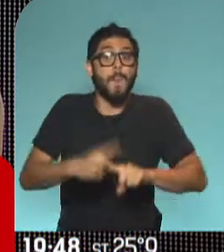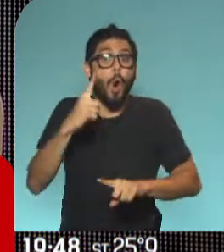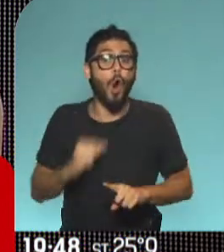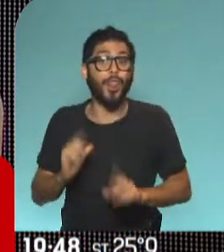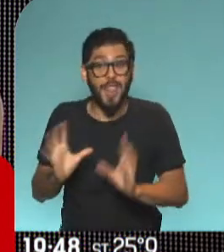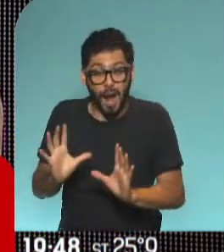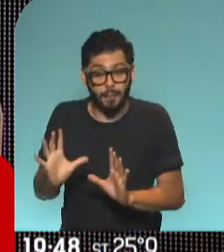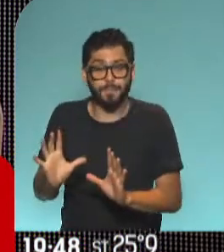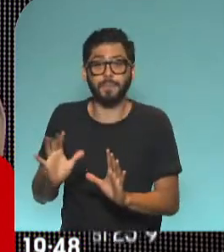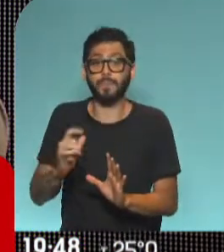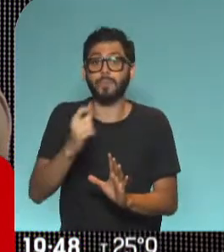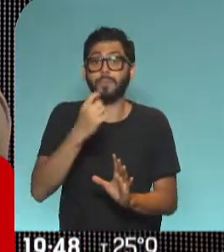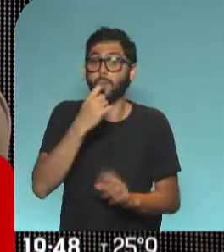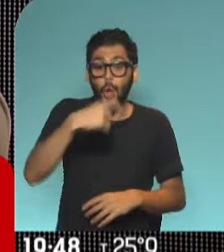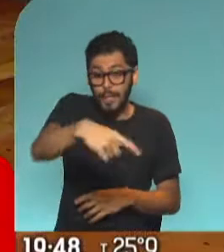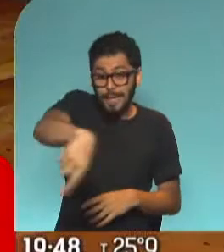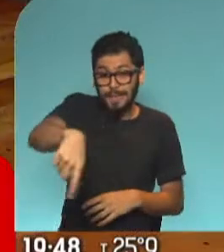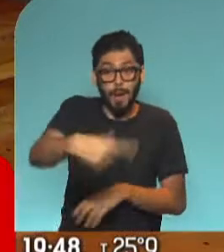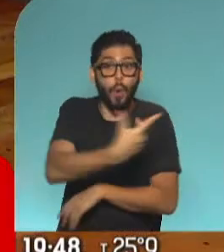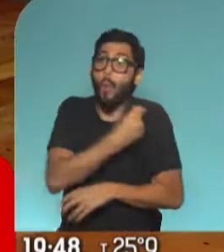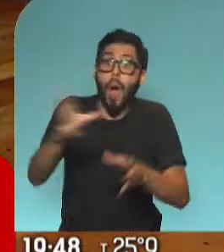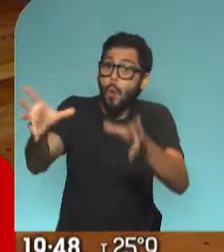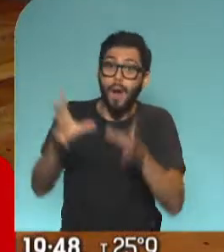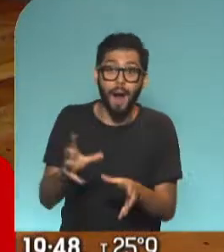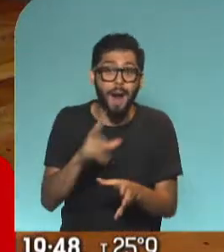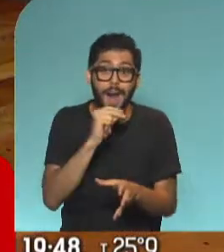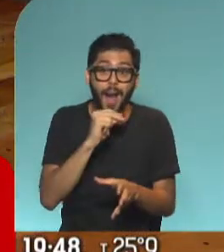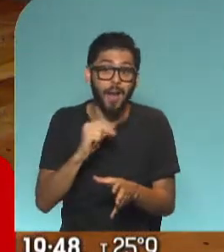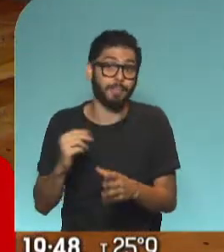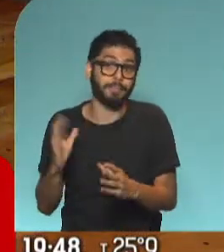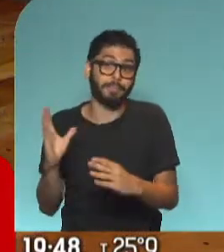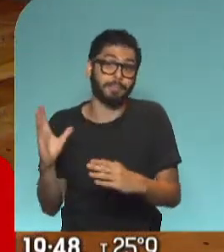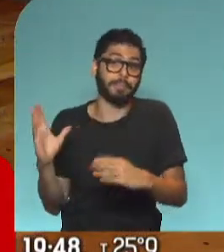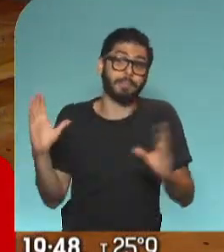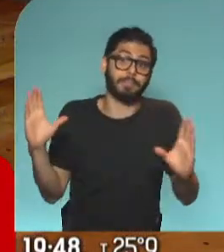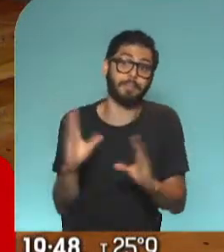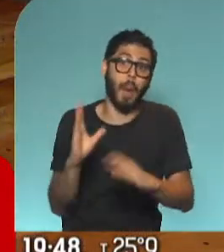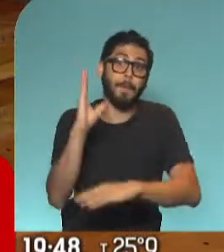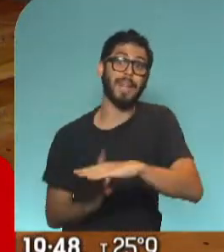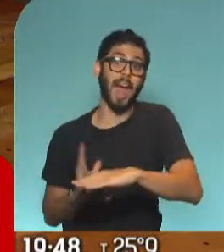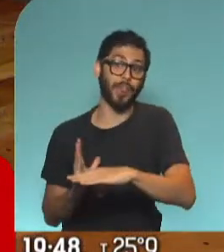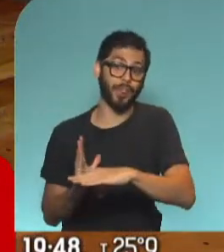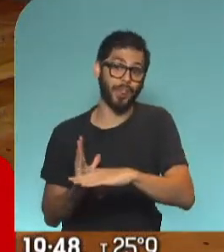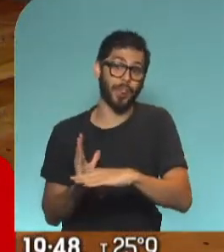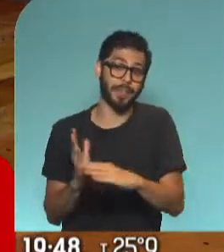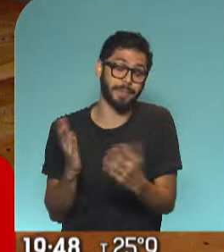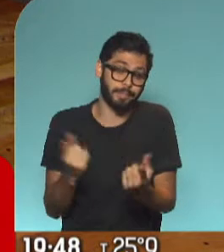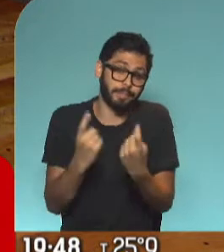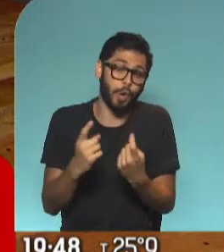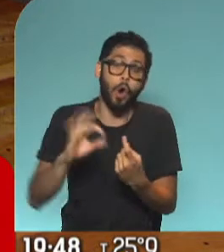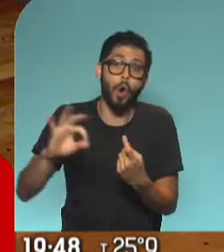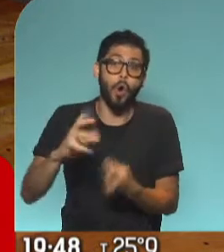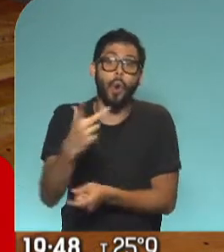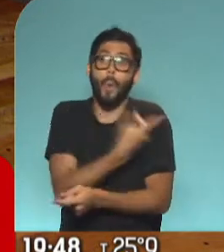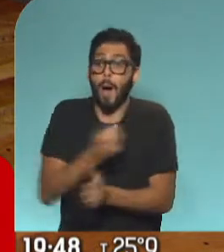no recibimos esta semana vacunas, vamos a tener que bajar eso a la mitad, o la otra opción es terminar de vacunar